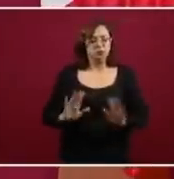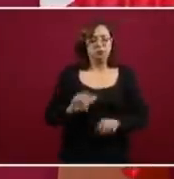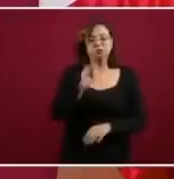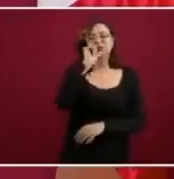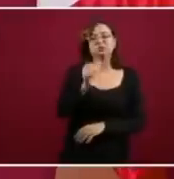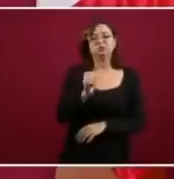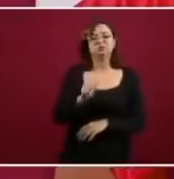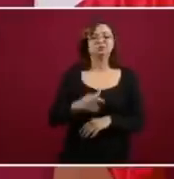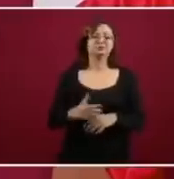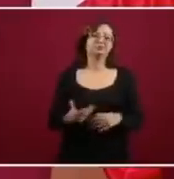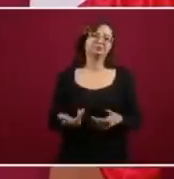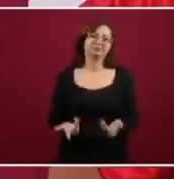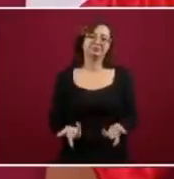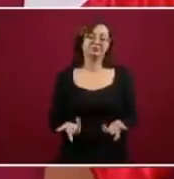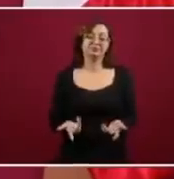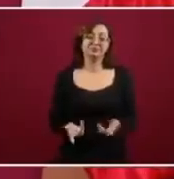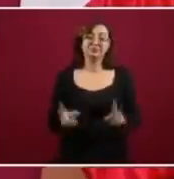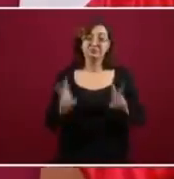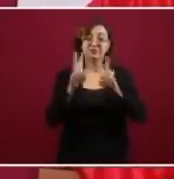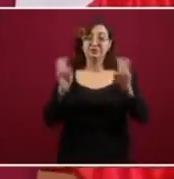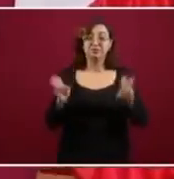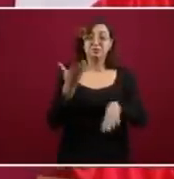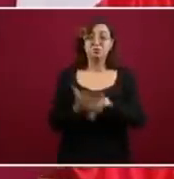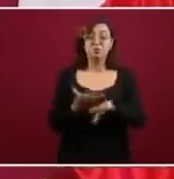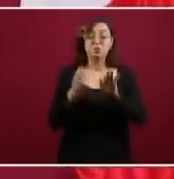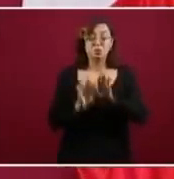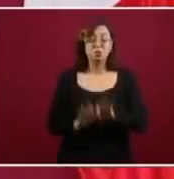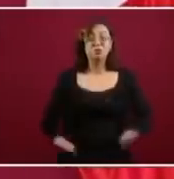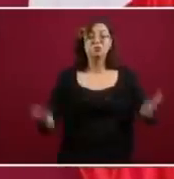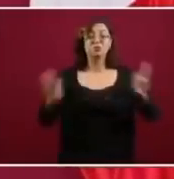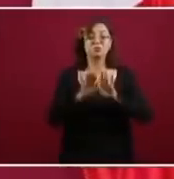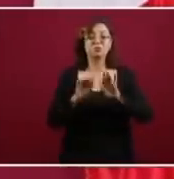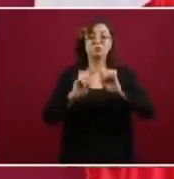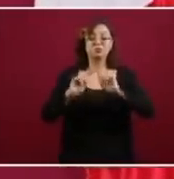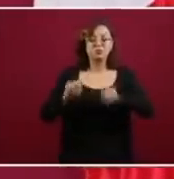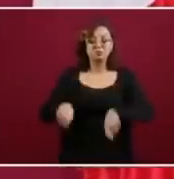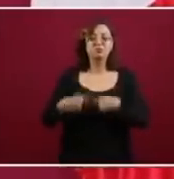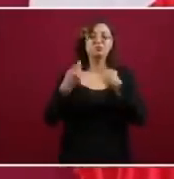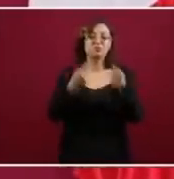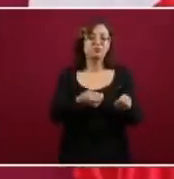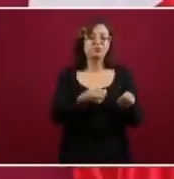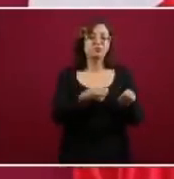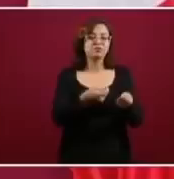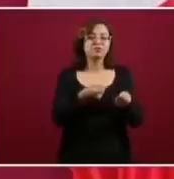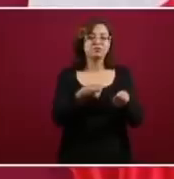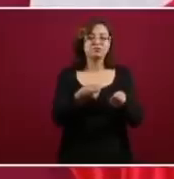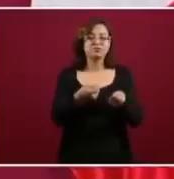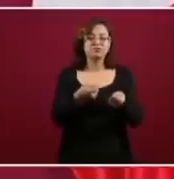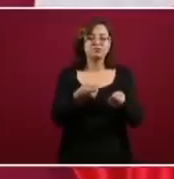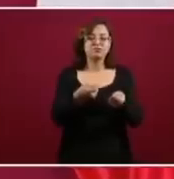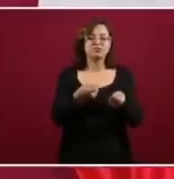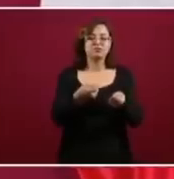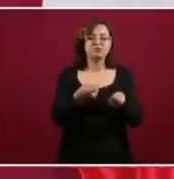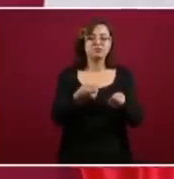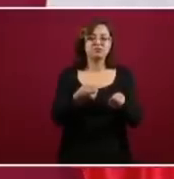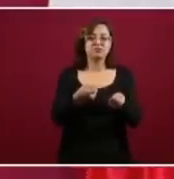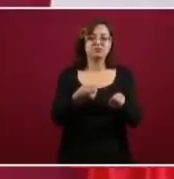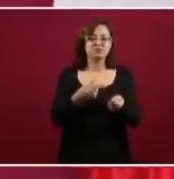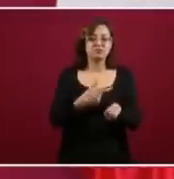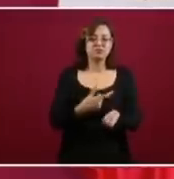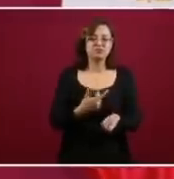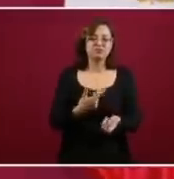para que este asunto tan importante esté en manos de gente con